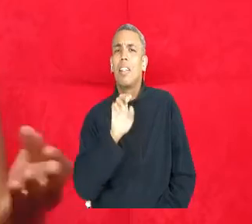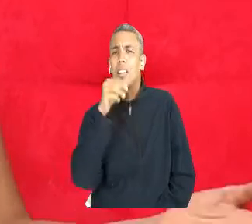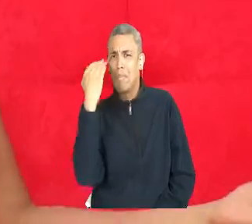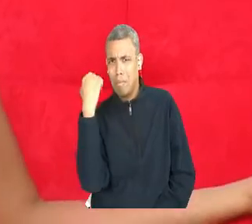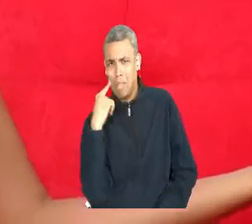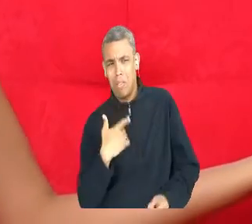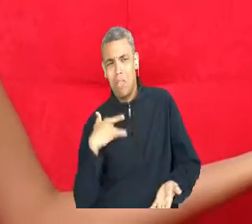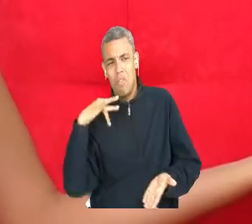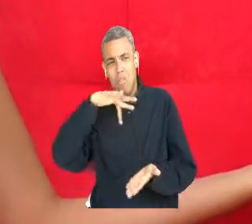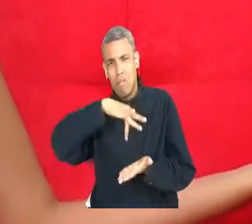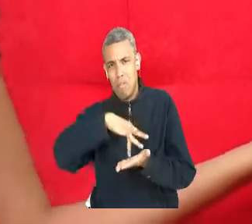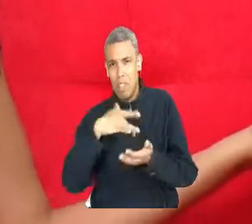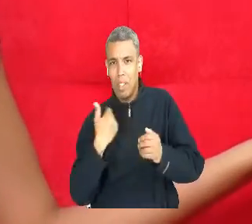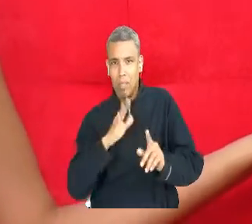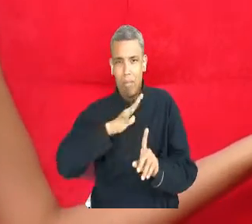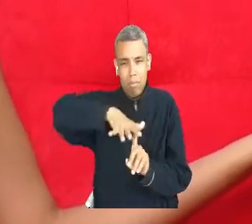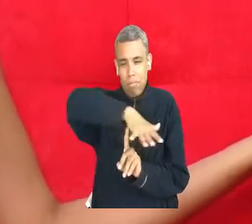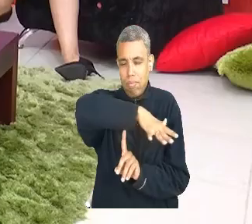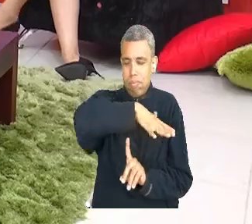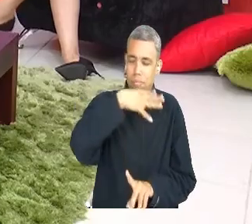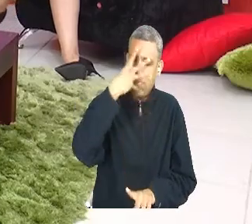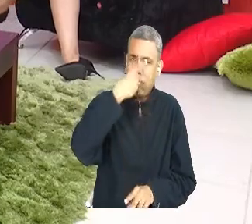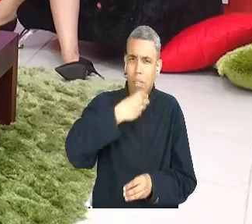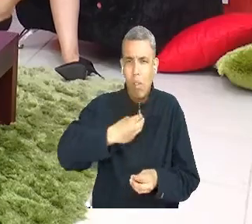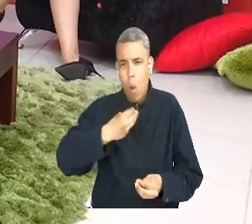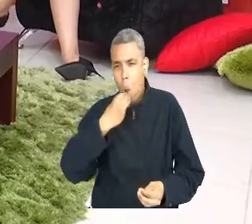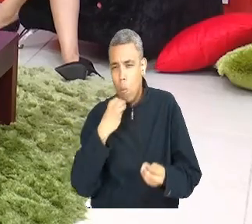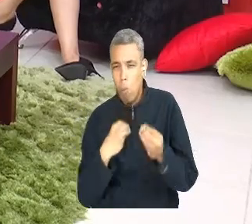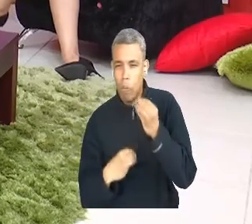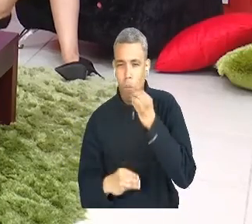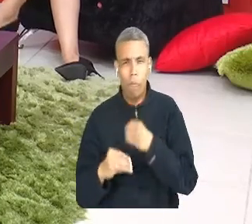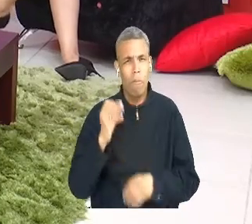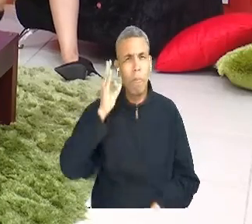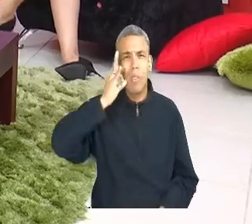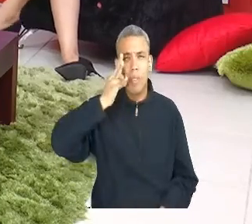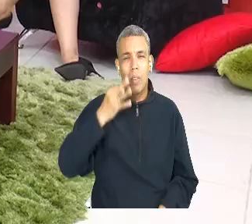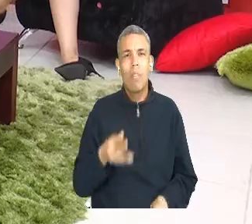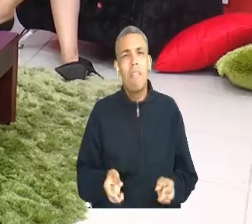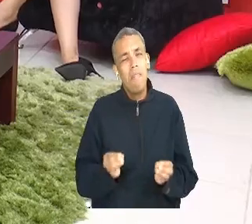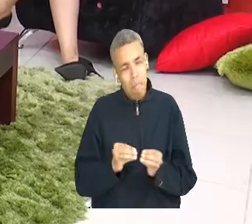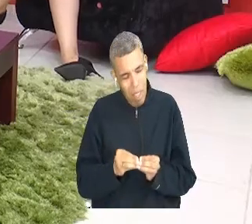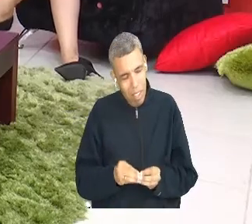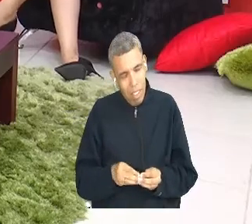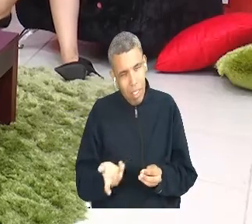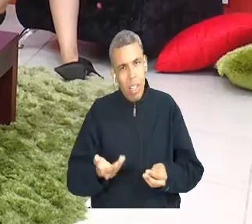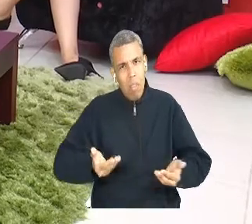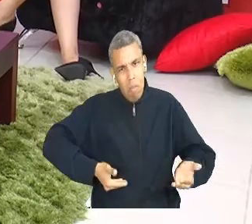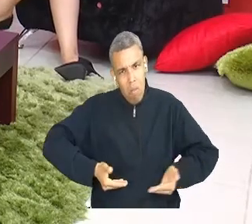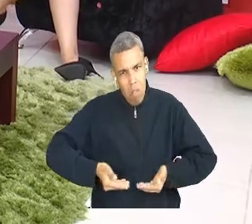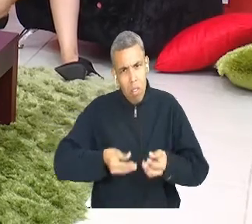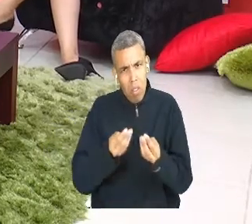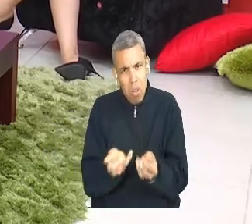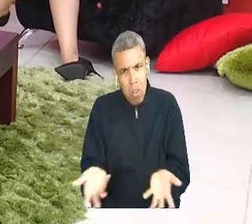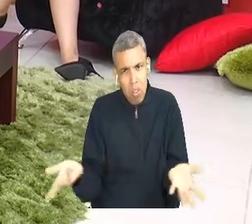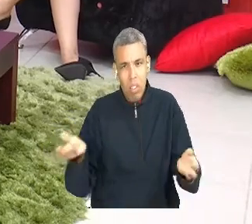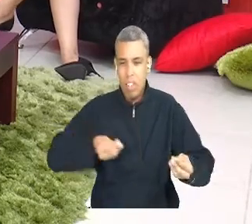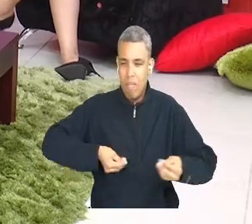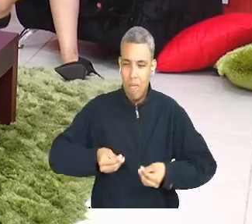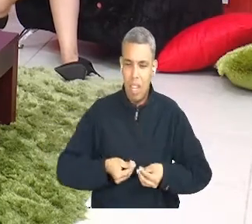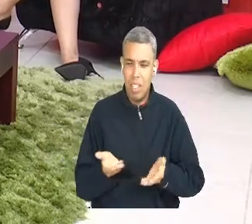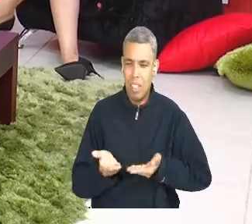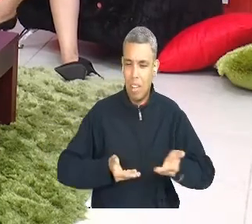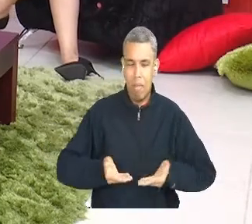no pude hacer muchas cosas porque pues no tenía mucho tiempo pero quiero que tú me digas que otras cosas nos ofrece el hotel milk en que otros servicios